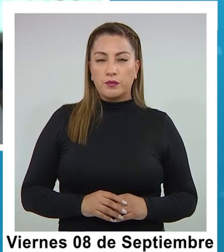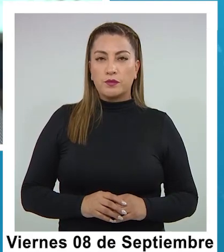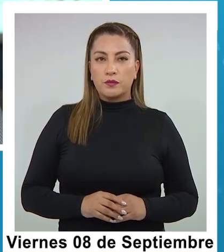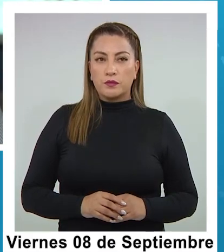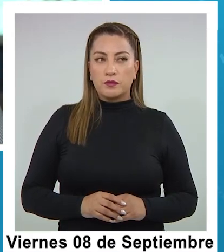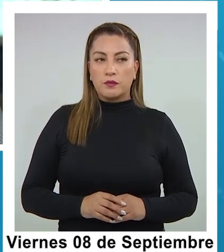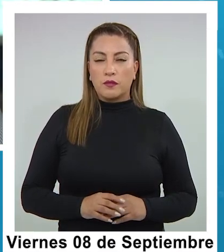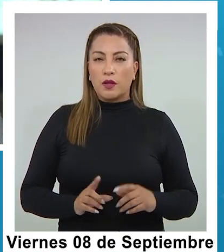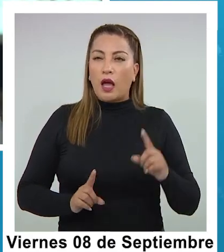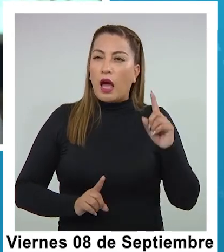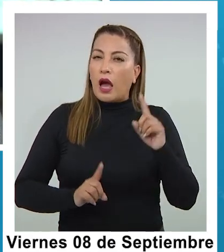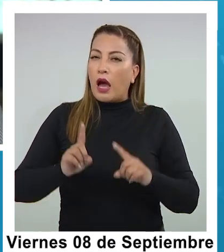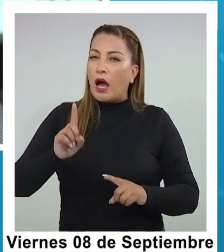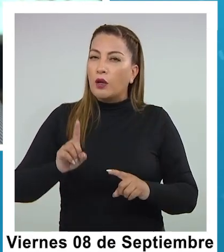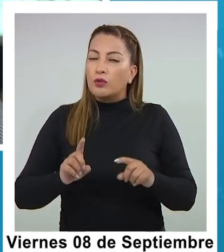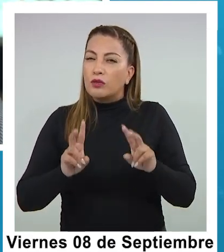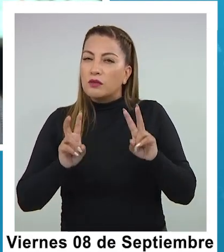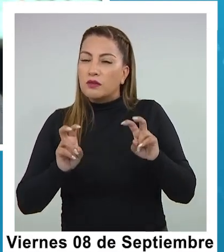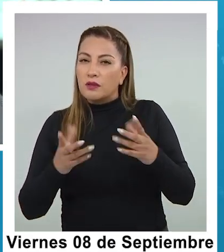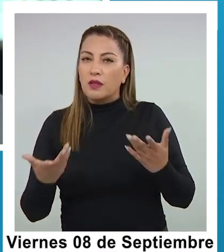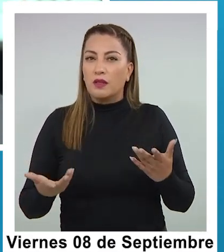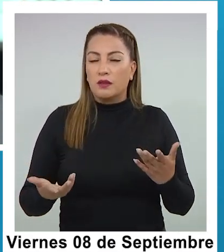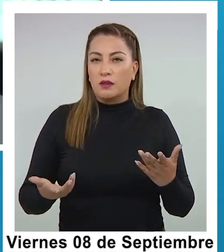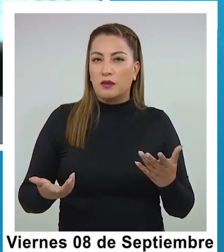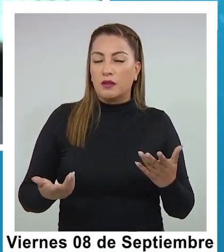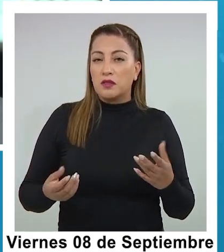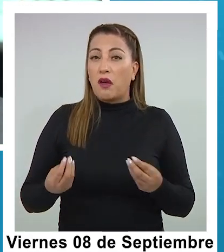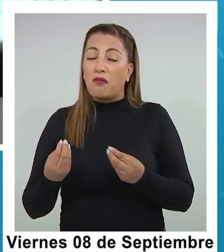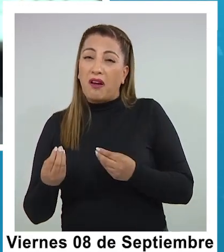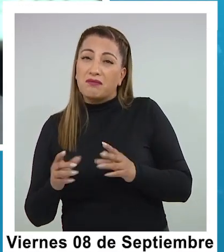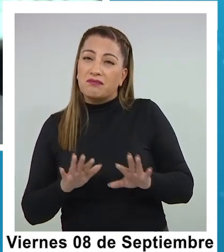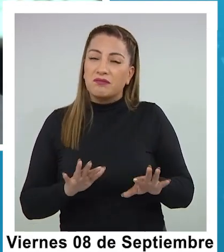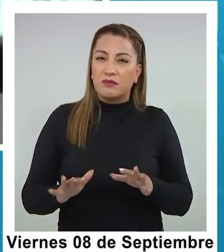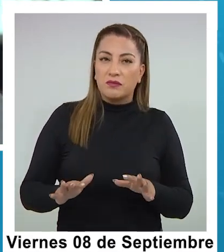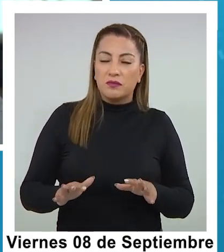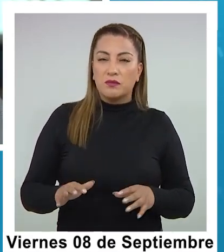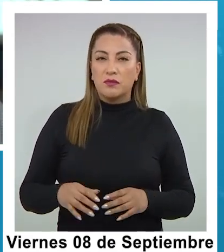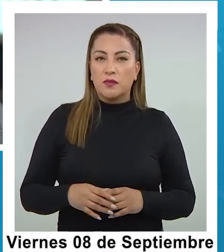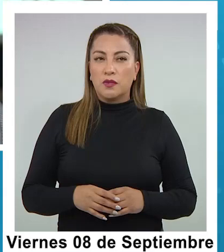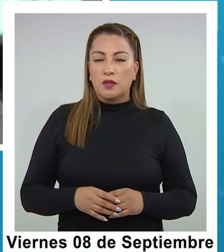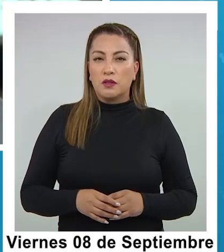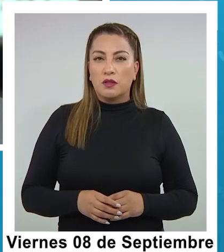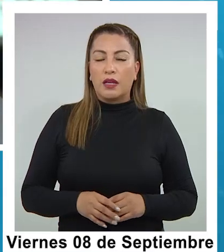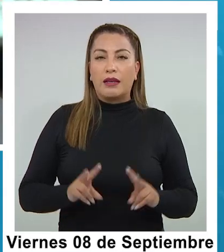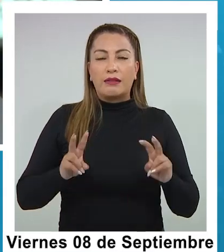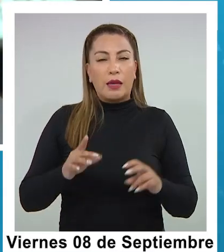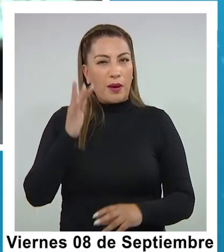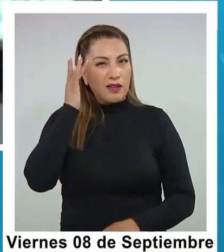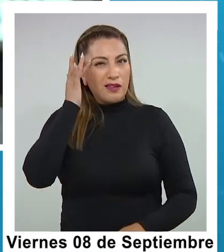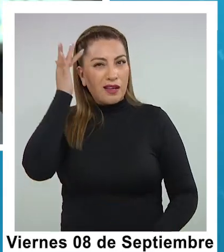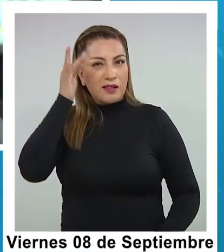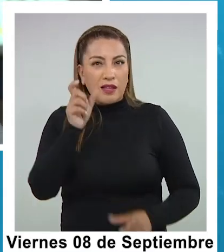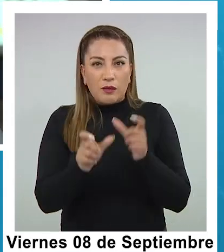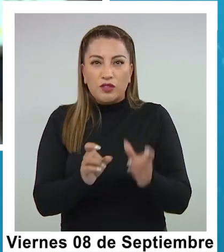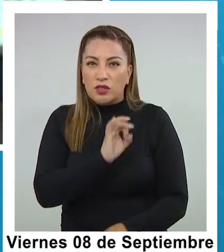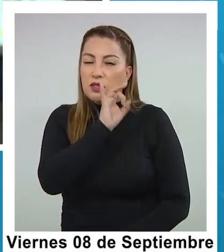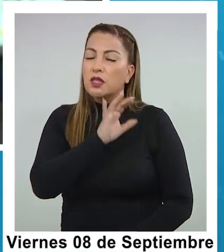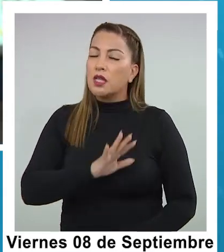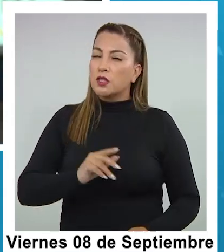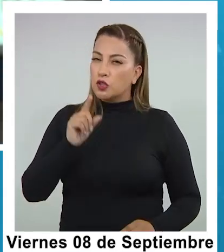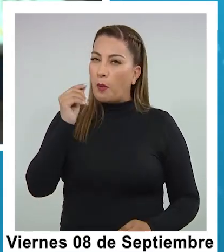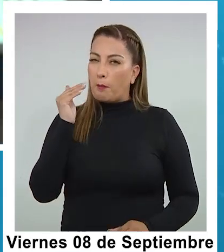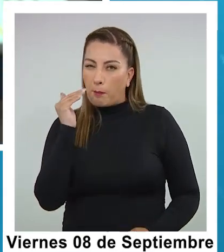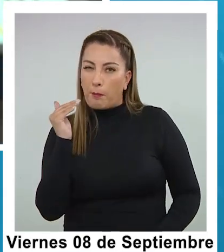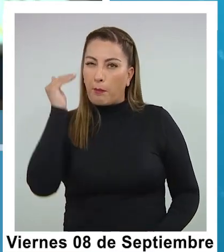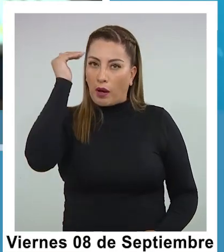hay casos que son como estrambóticos, son chambonadas, pero yo tengo un alto concepto de la inteligencia chilena. ¿Y